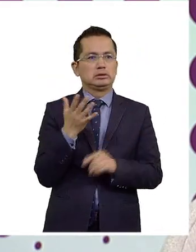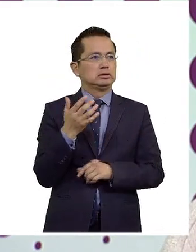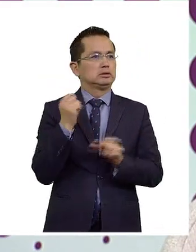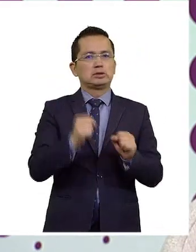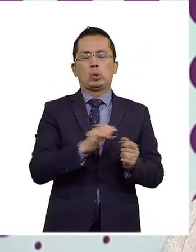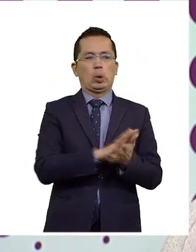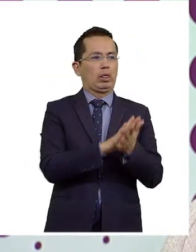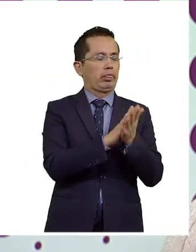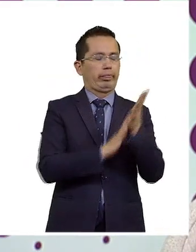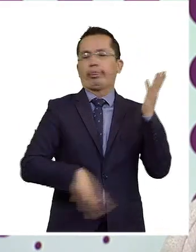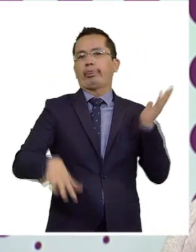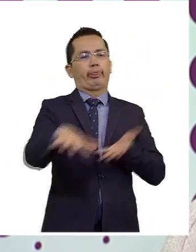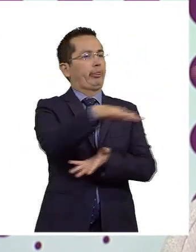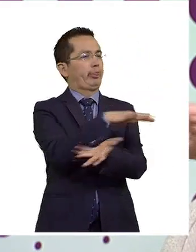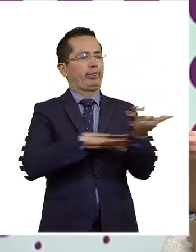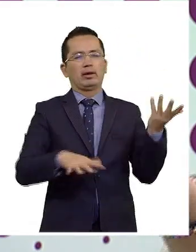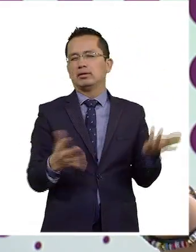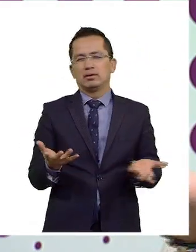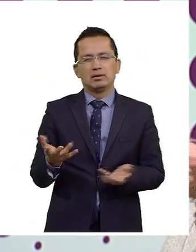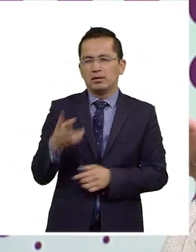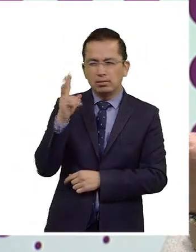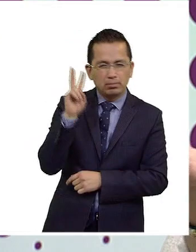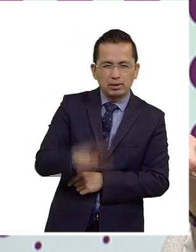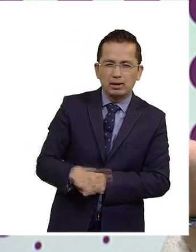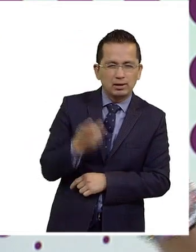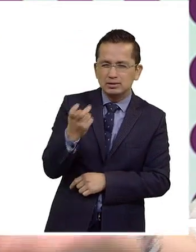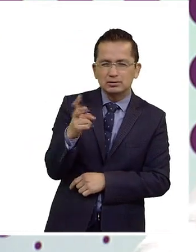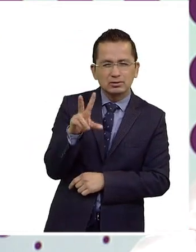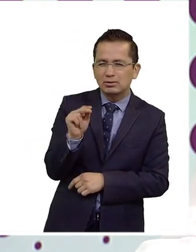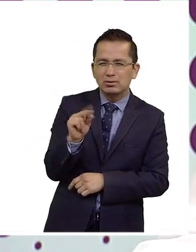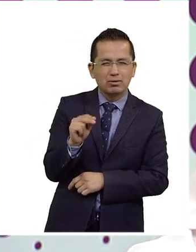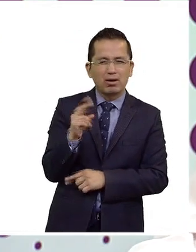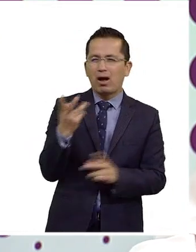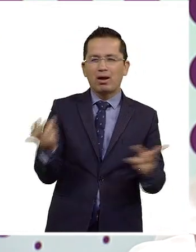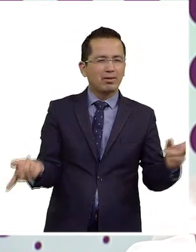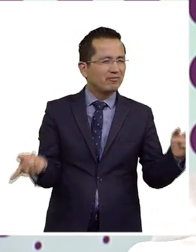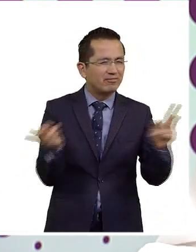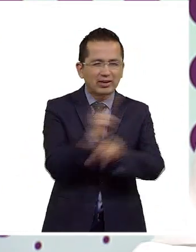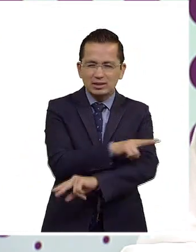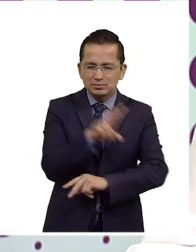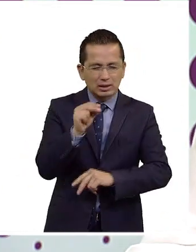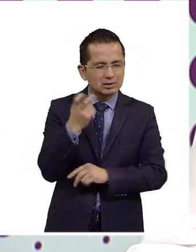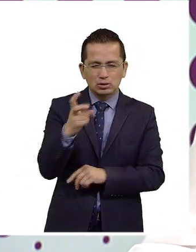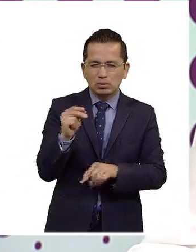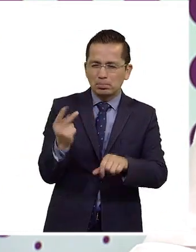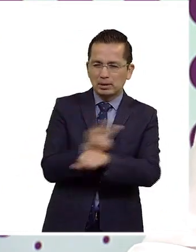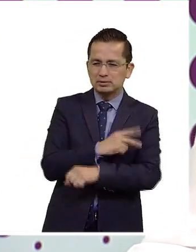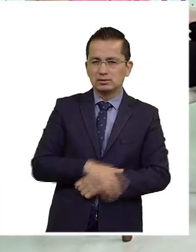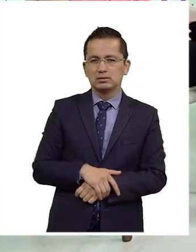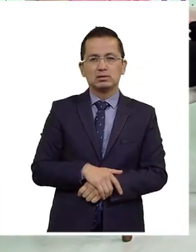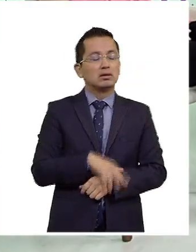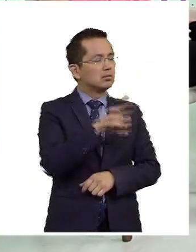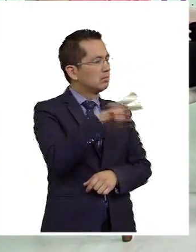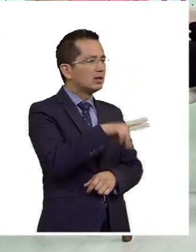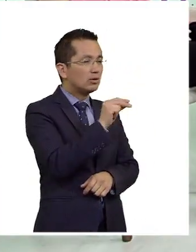en un caos, realmente Es todo lo contrario. Es todo lo ¿no? contrario, Si hoy ¿no? niñas, niños y adolescentes pueden hacer su cambio de